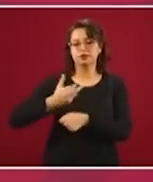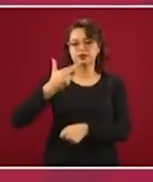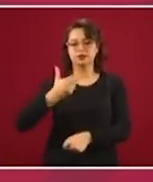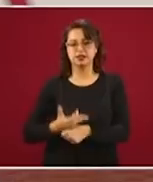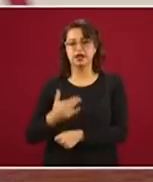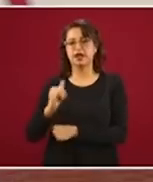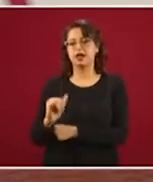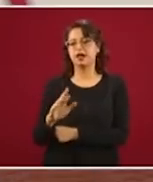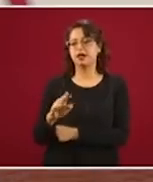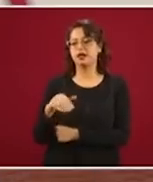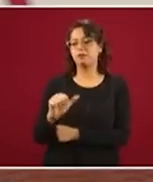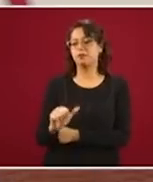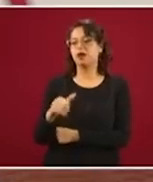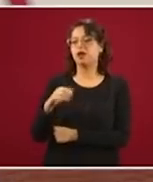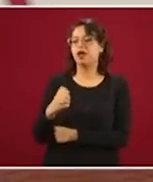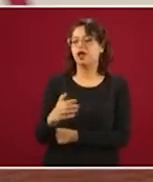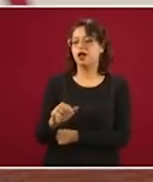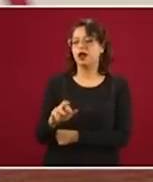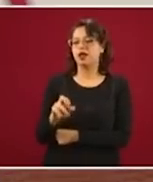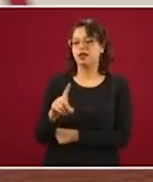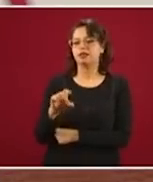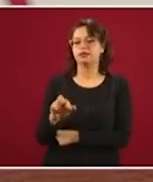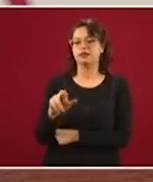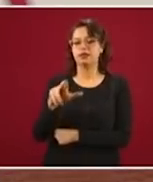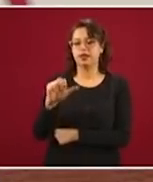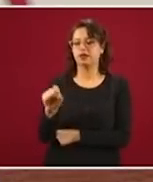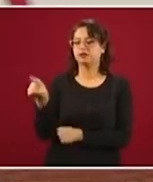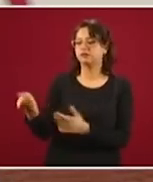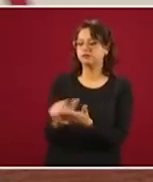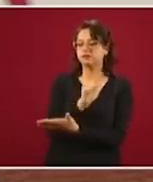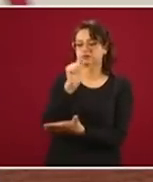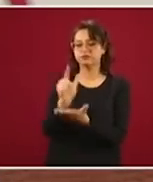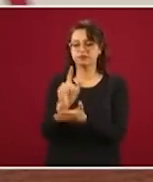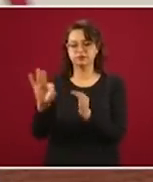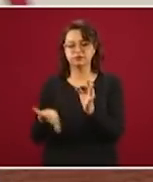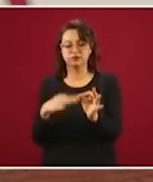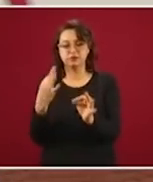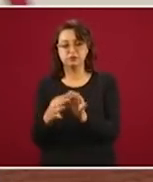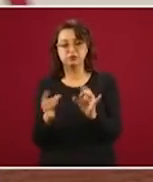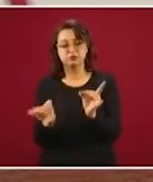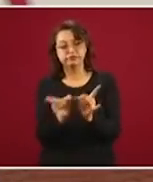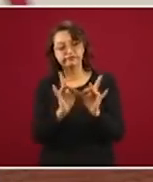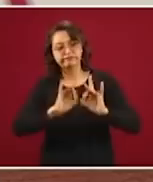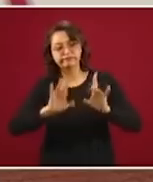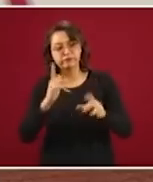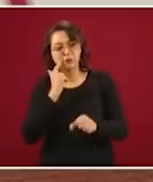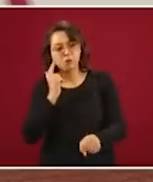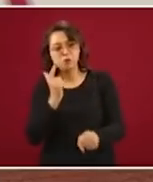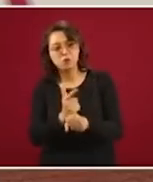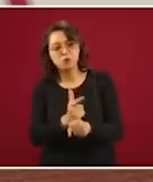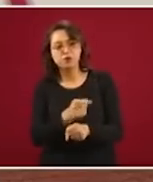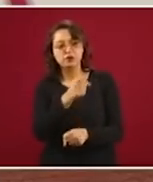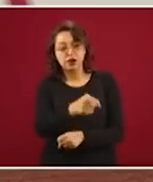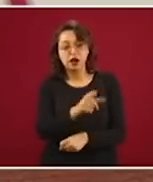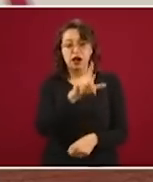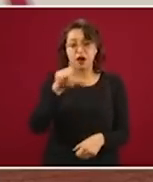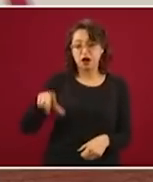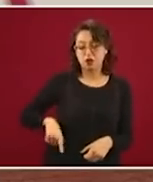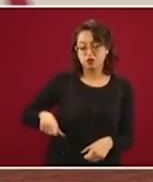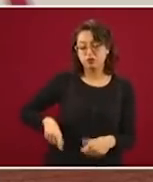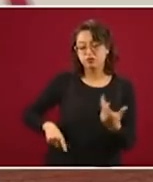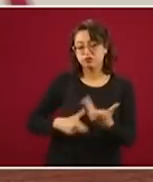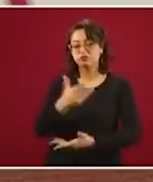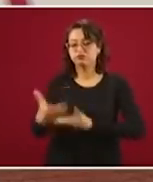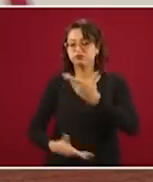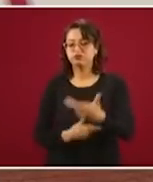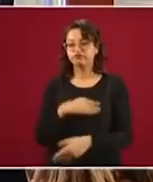quien está procediendo con lo que corresponde por ley a cualquier sanción que aplique en el caso de funcionarios negligentes